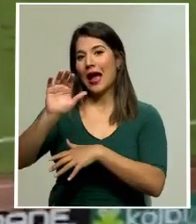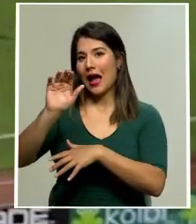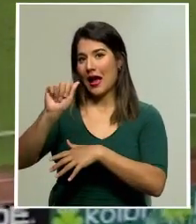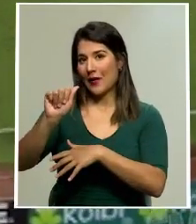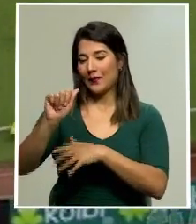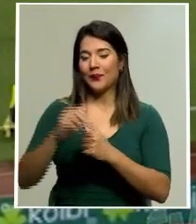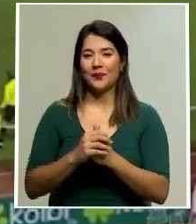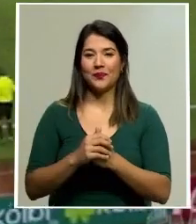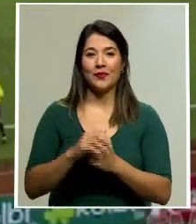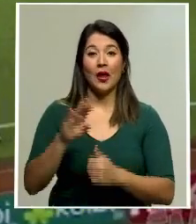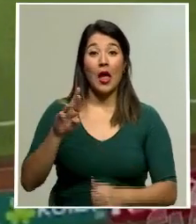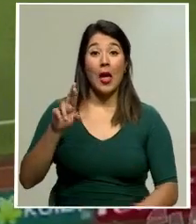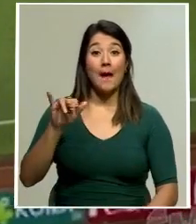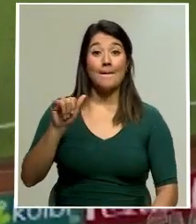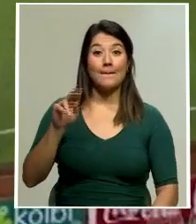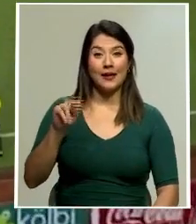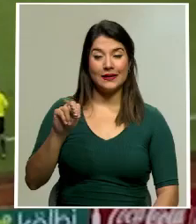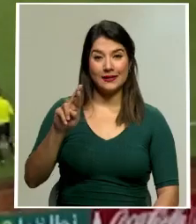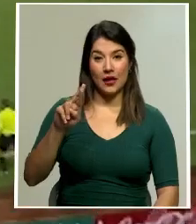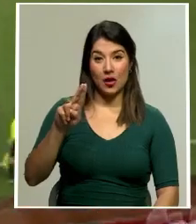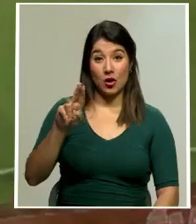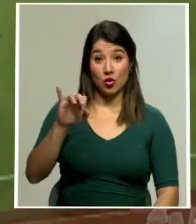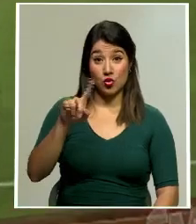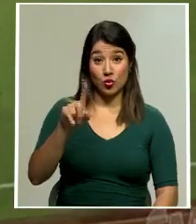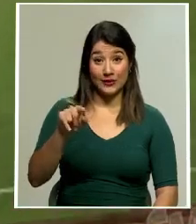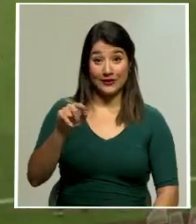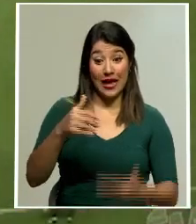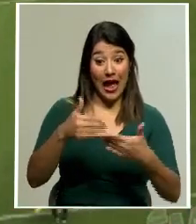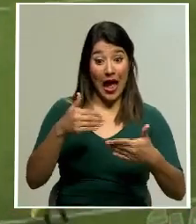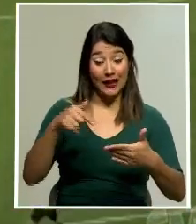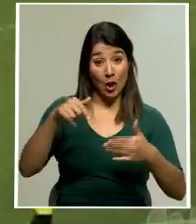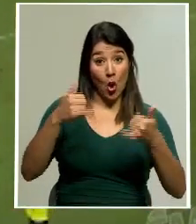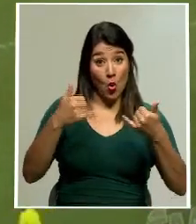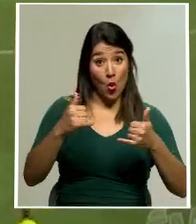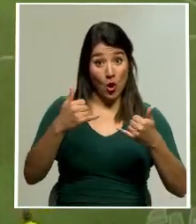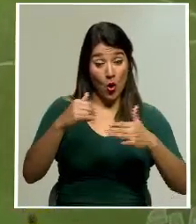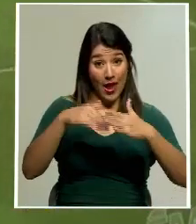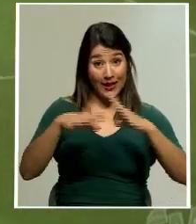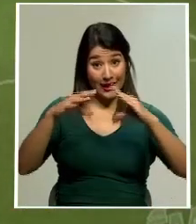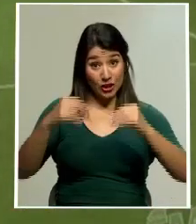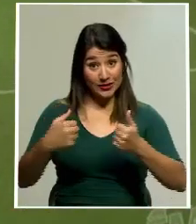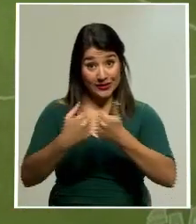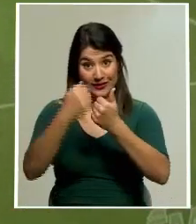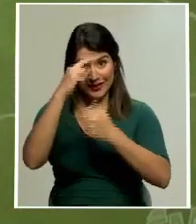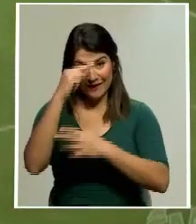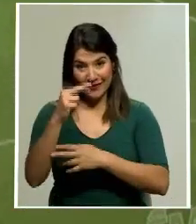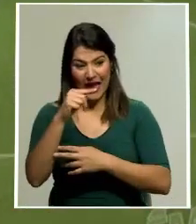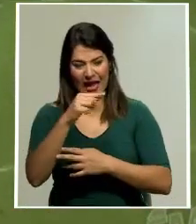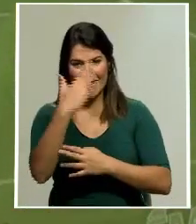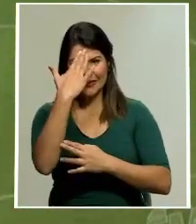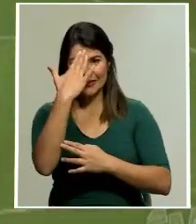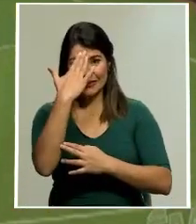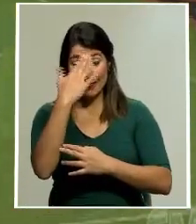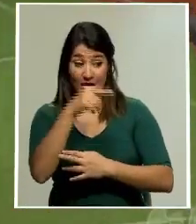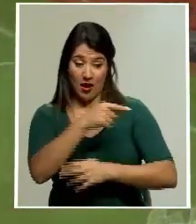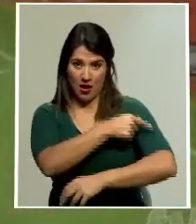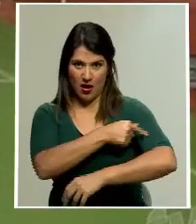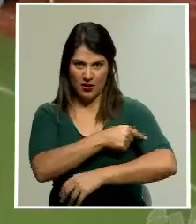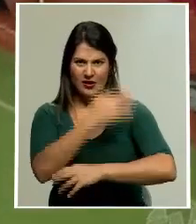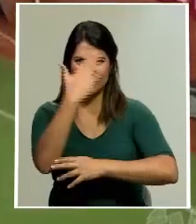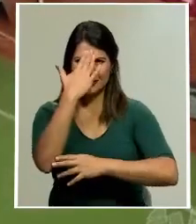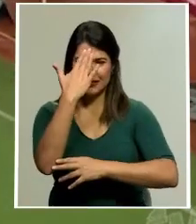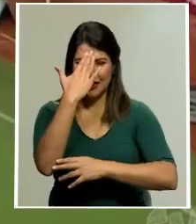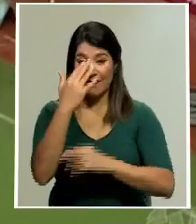Brian Ruiz habló con los medios de comunicación previo al juego de esta noche ante México por la Liga de Naciones. El capitán sabe que el momento de la selección es de alguna